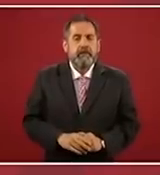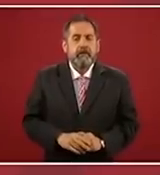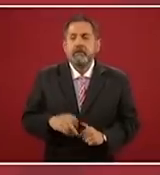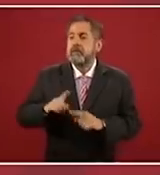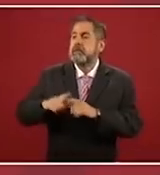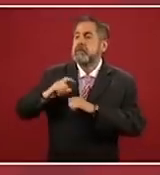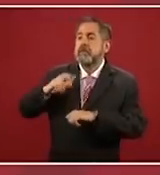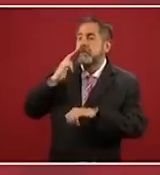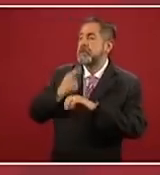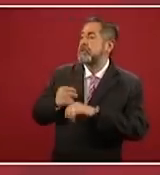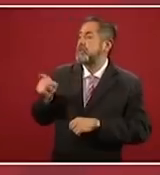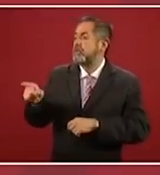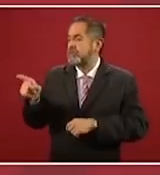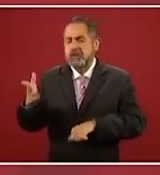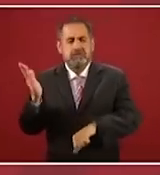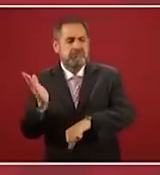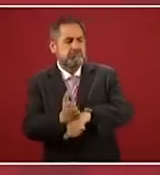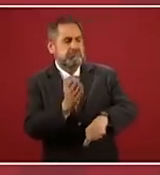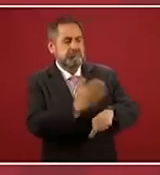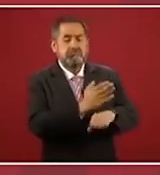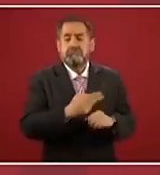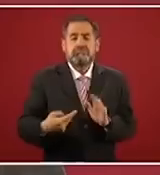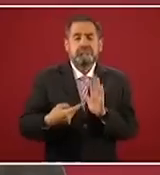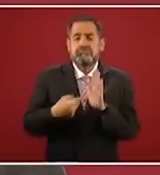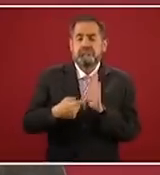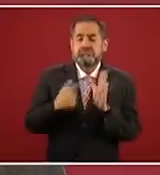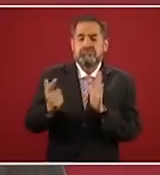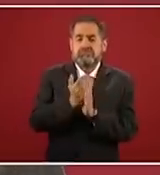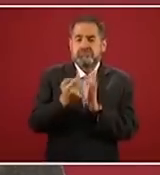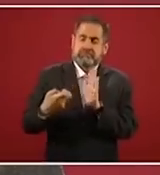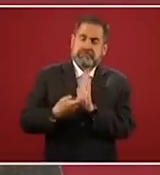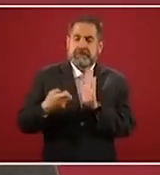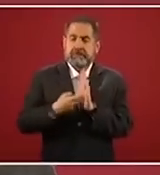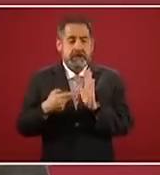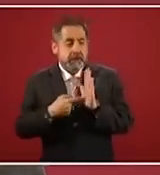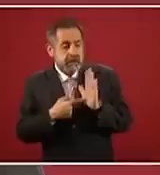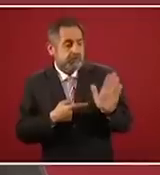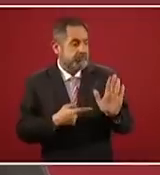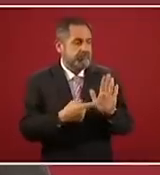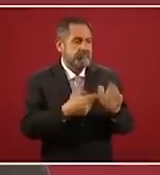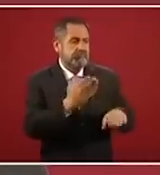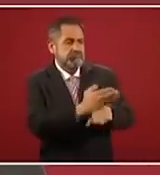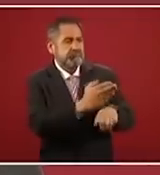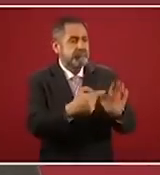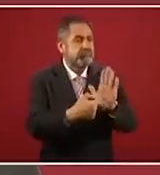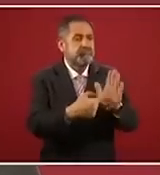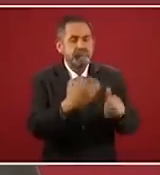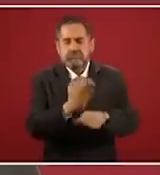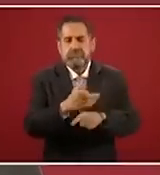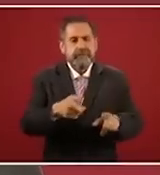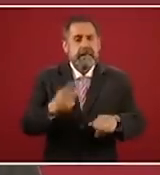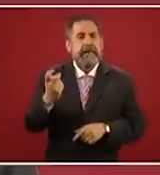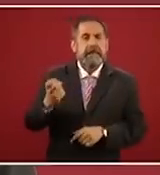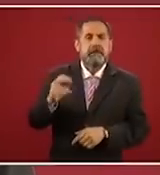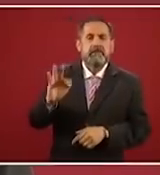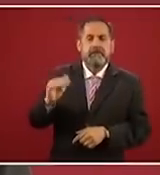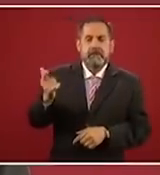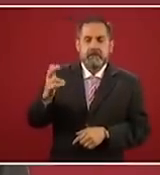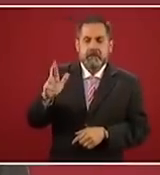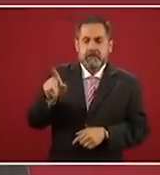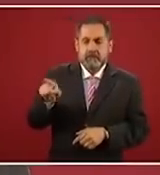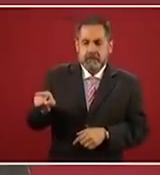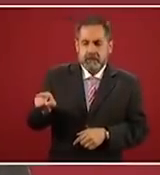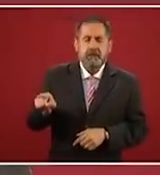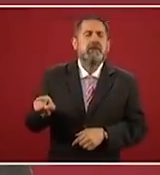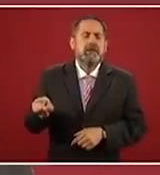correspondientes y en el marco de la legalidad. Eso es lo que está haciendo la Fiscalía